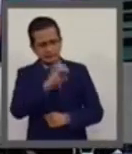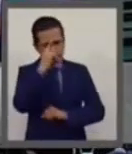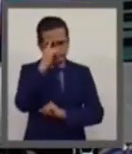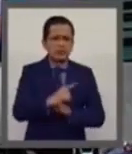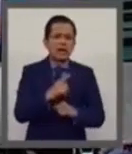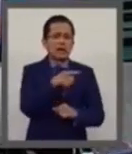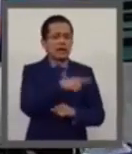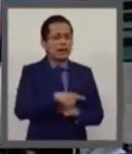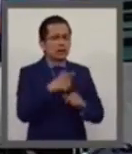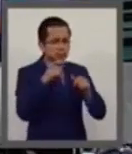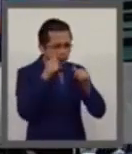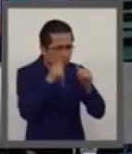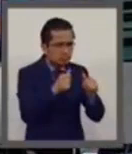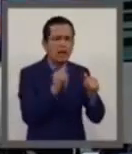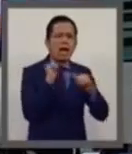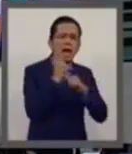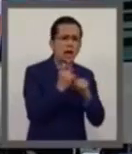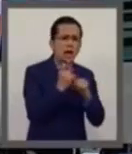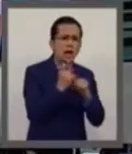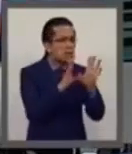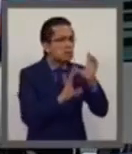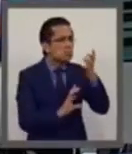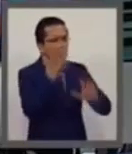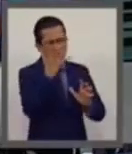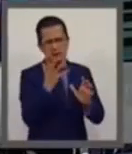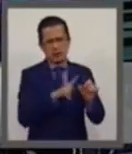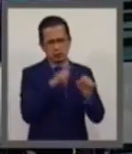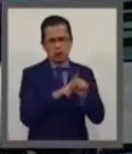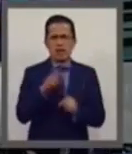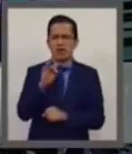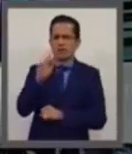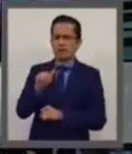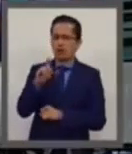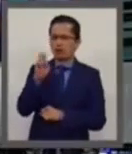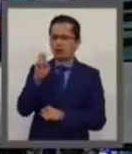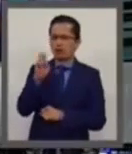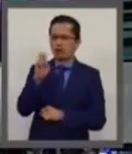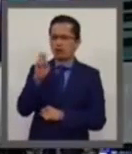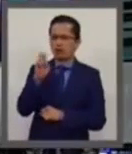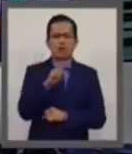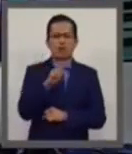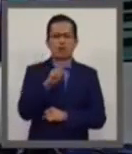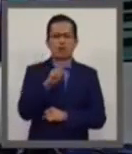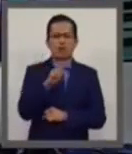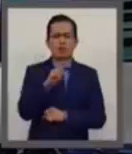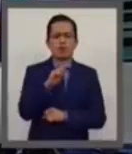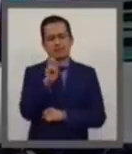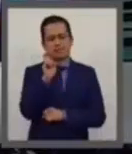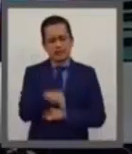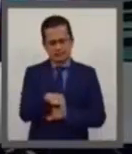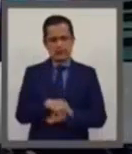la atención de desastres naturales como el FONDEN y FONPREDEN, pues los procesos de reconstrucción